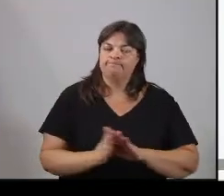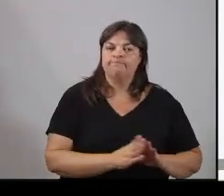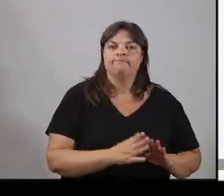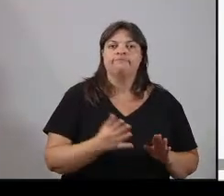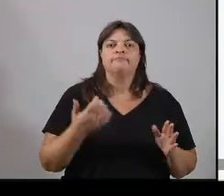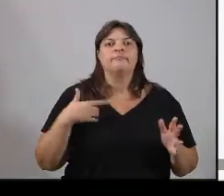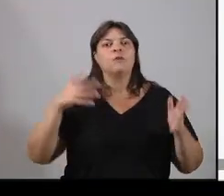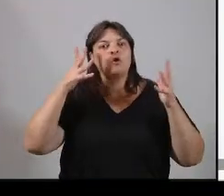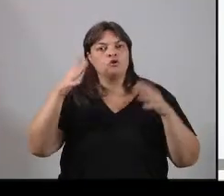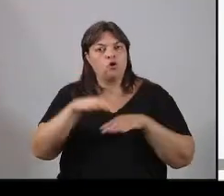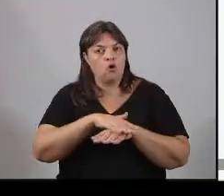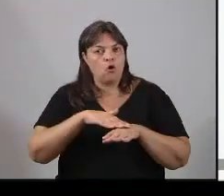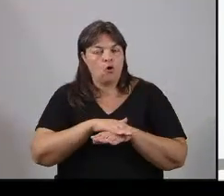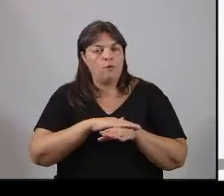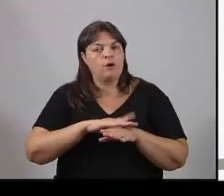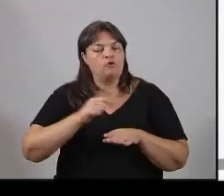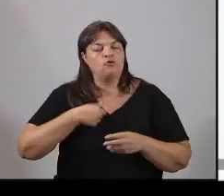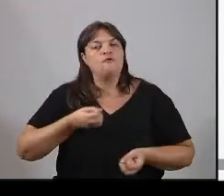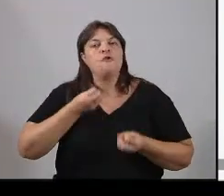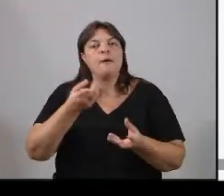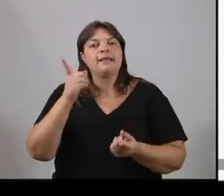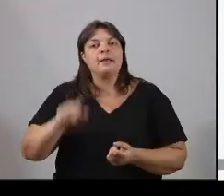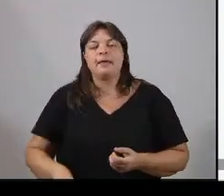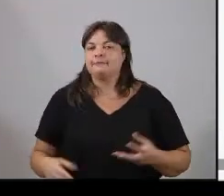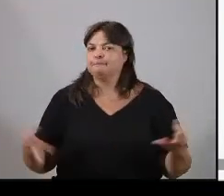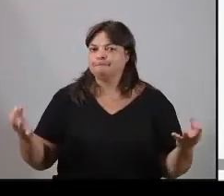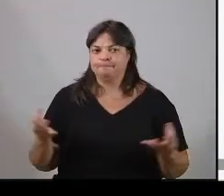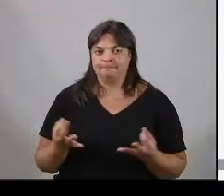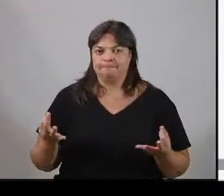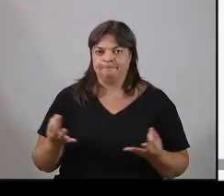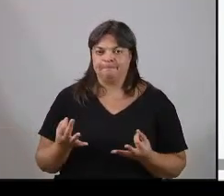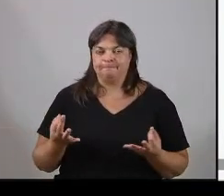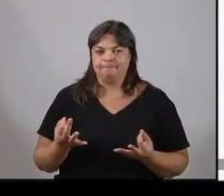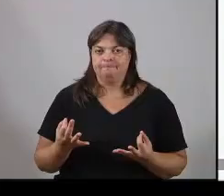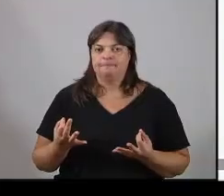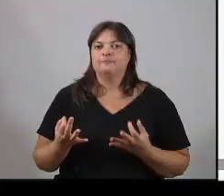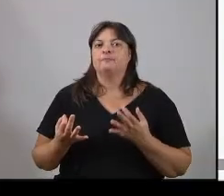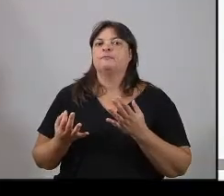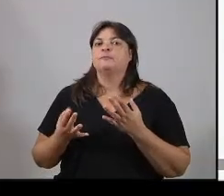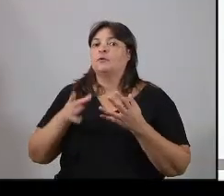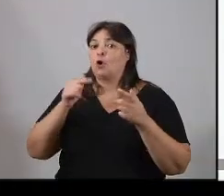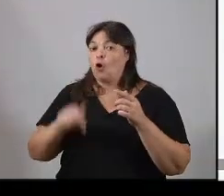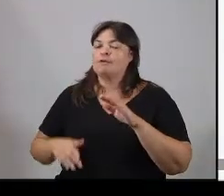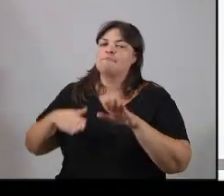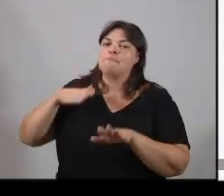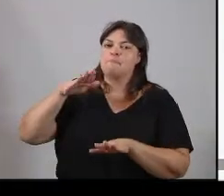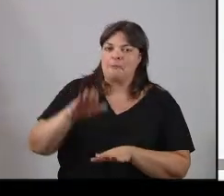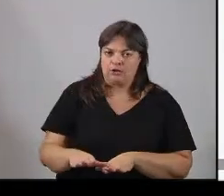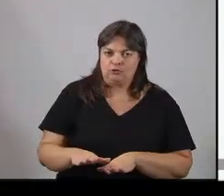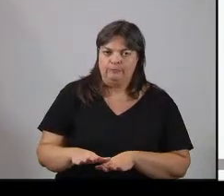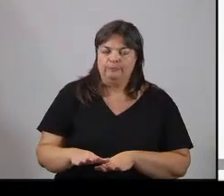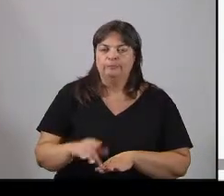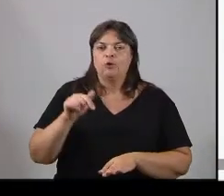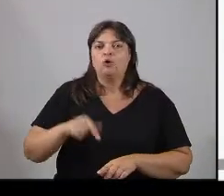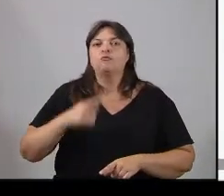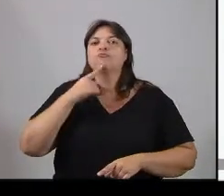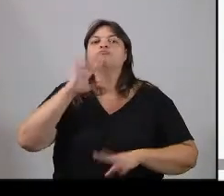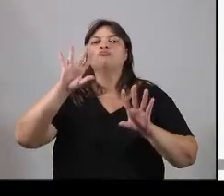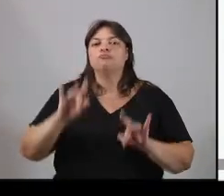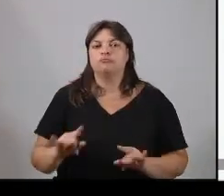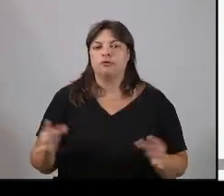Consejo de Gobierno, quiero también informarles de un paso que damos hoy. Hoy reafirmamos